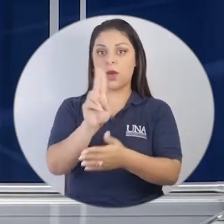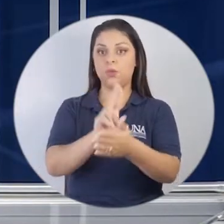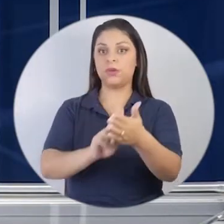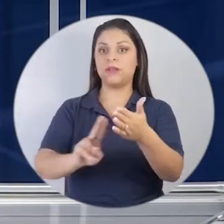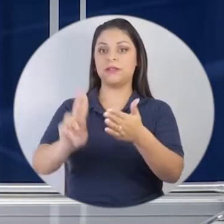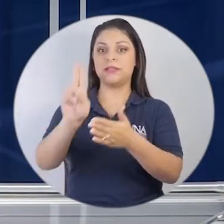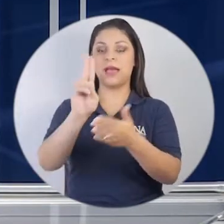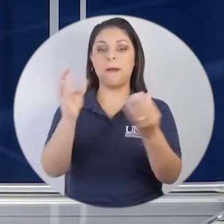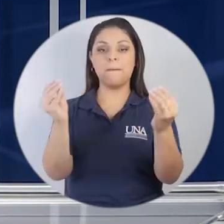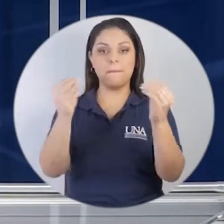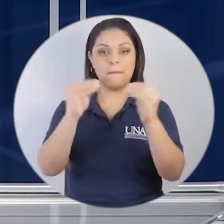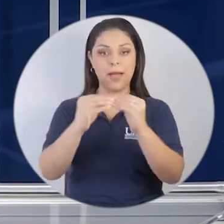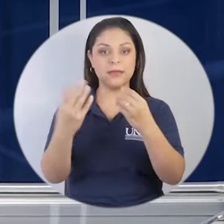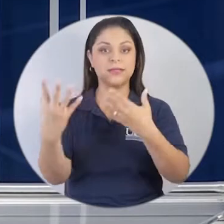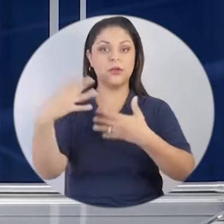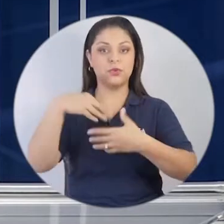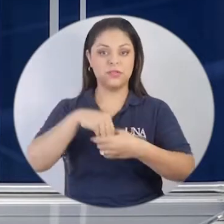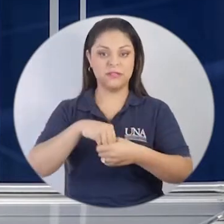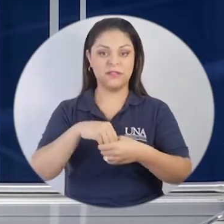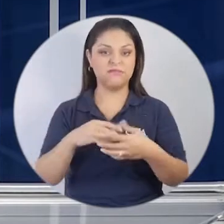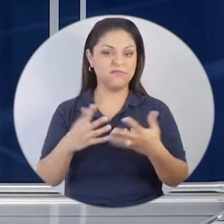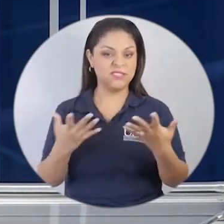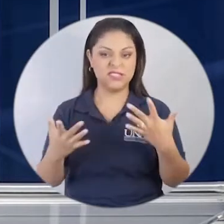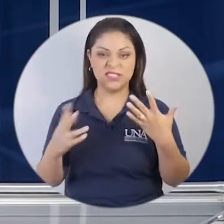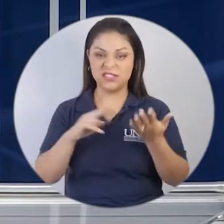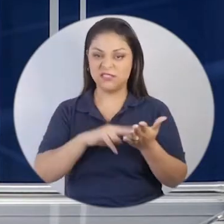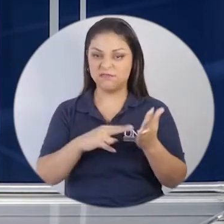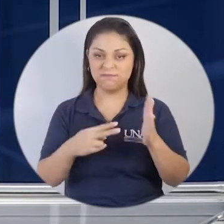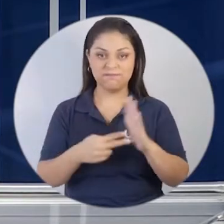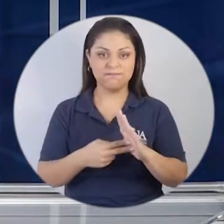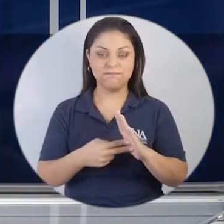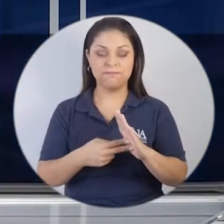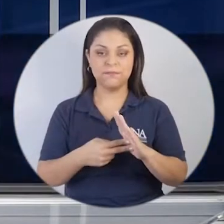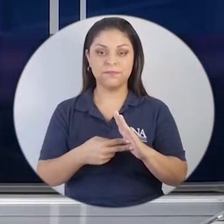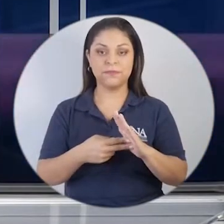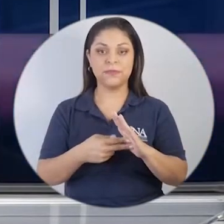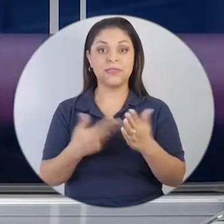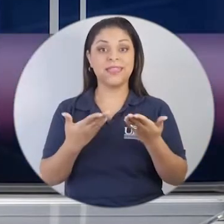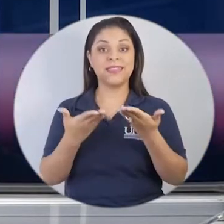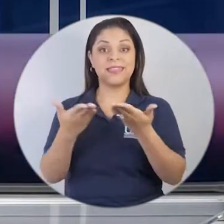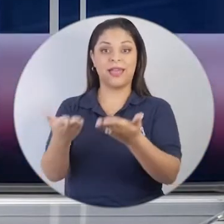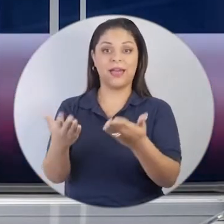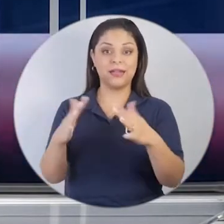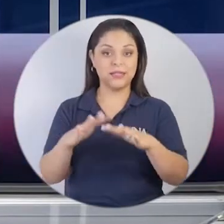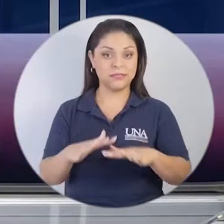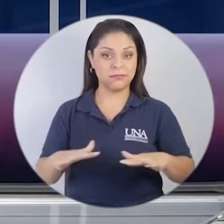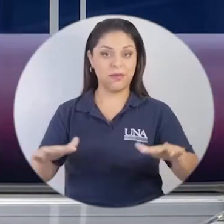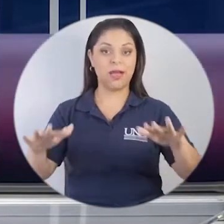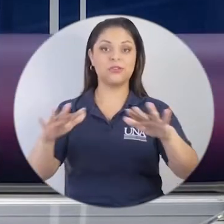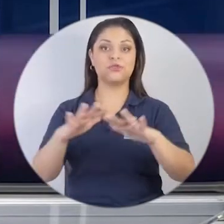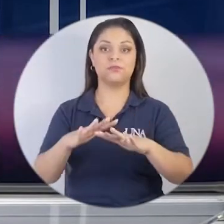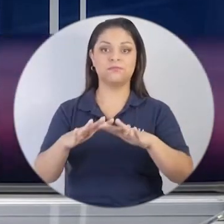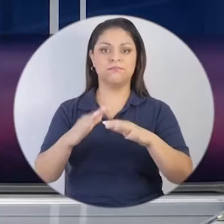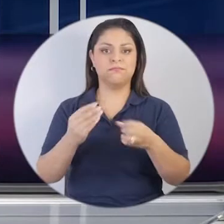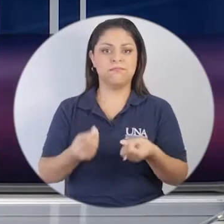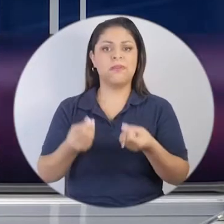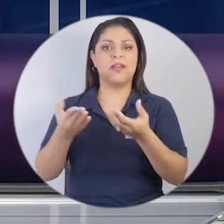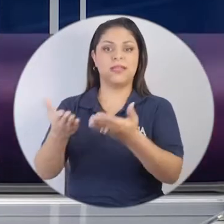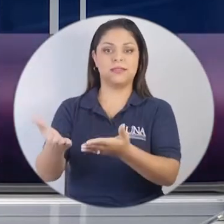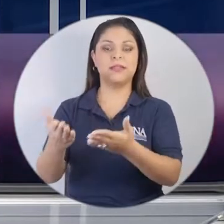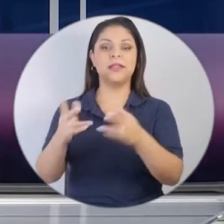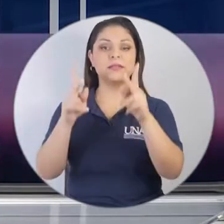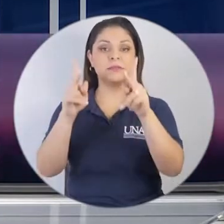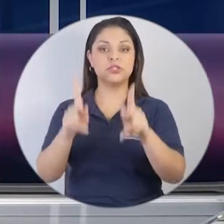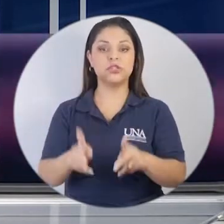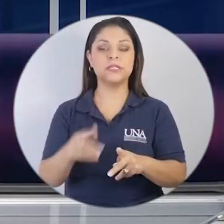más inclusiva. ¿En qué sentido? En el sentido de darle ese espacio que tanto merecen las